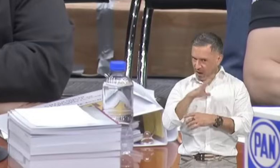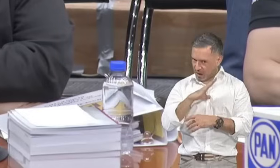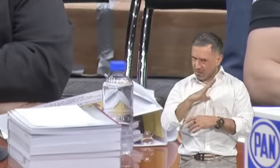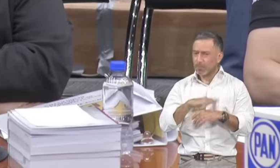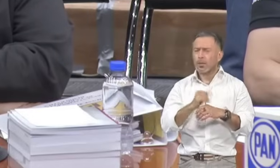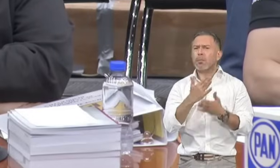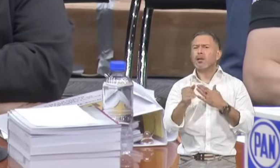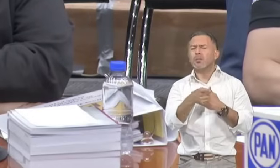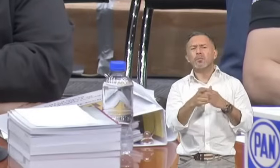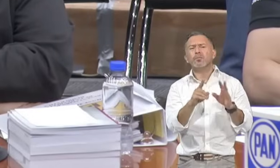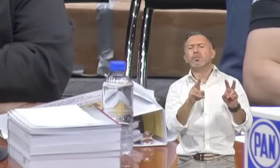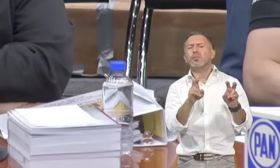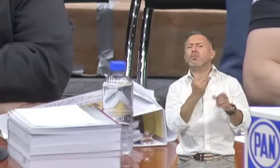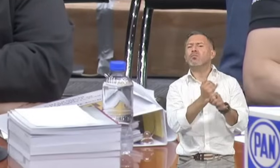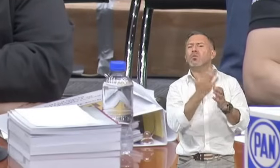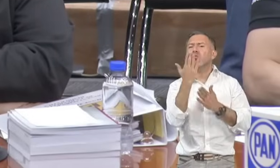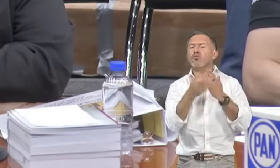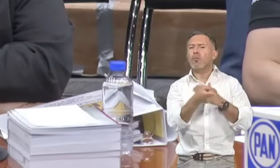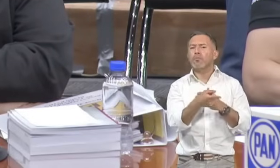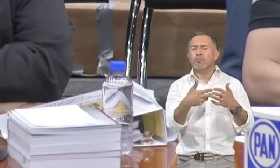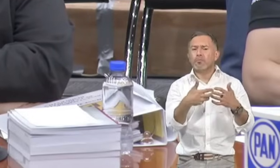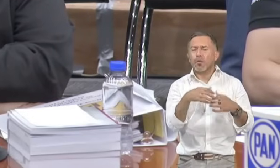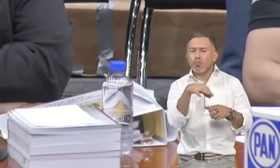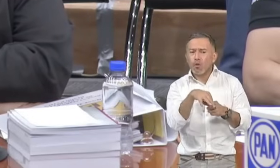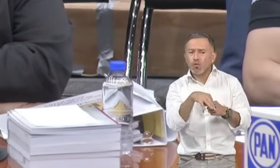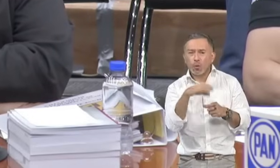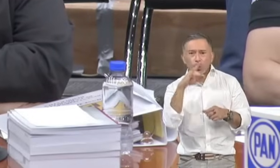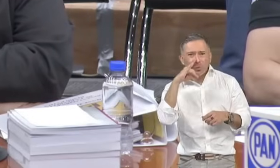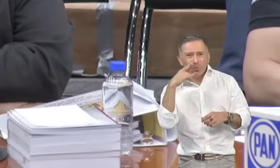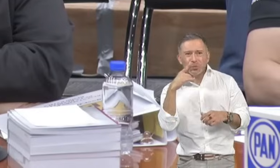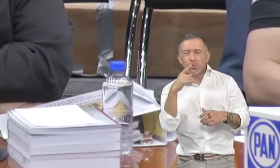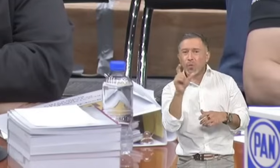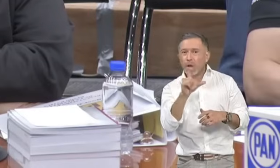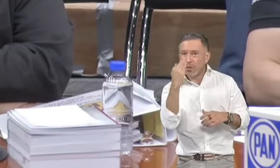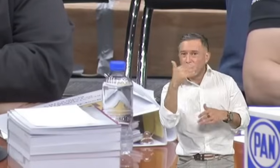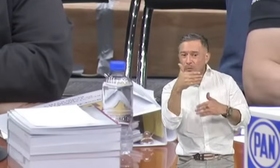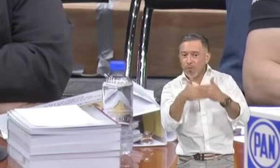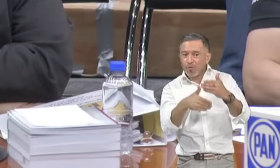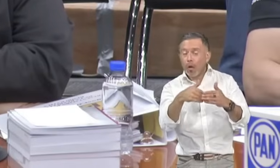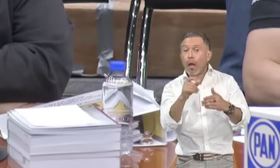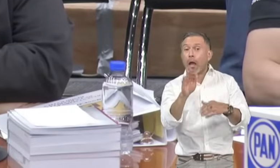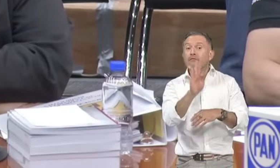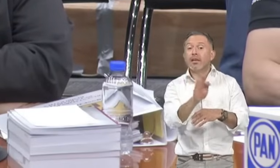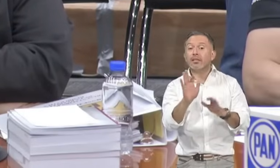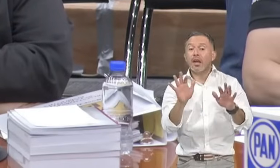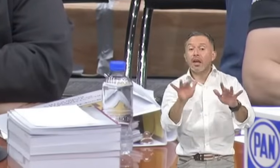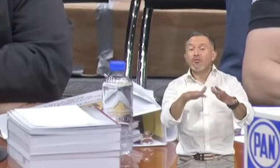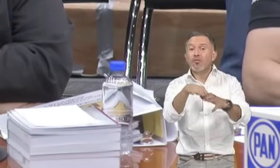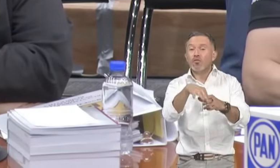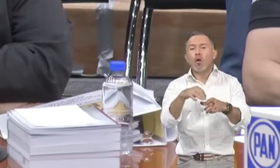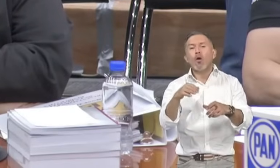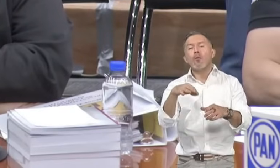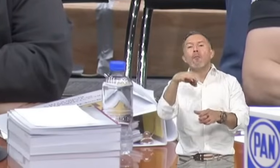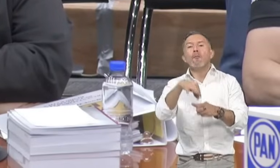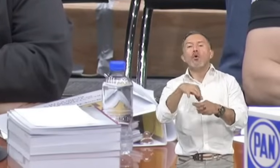voto oculto? En un proceso no se sabe hasta el día de la elección. El fenómeno del voto oculto, y